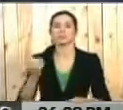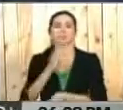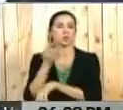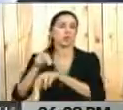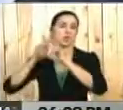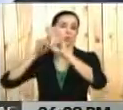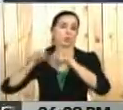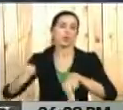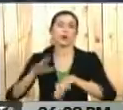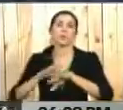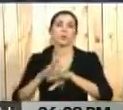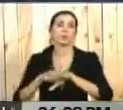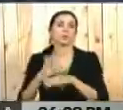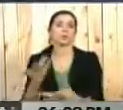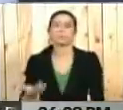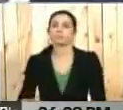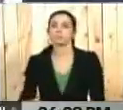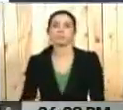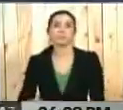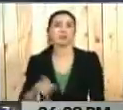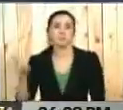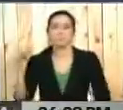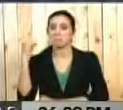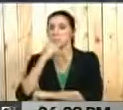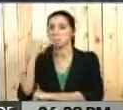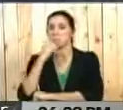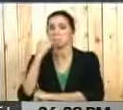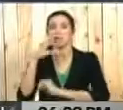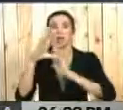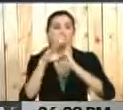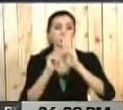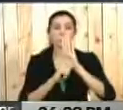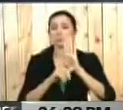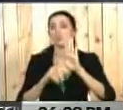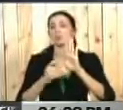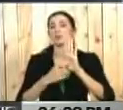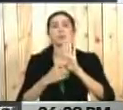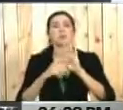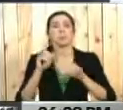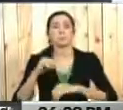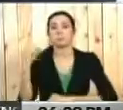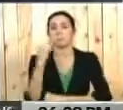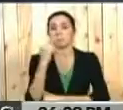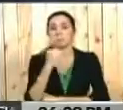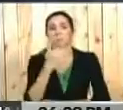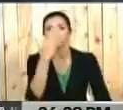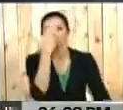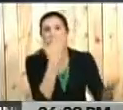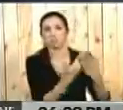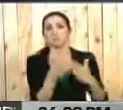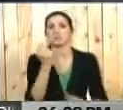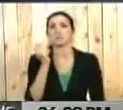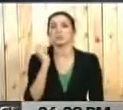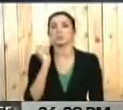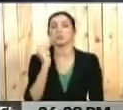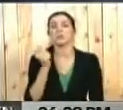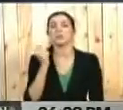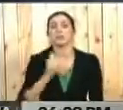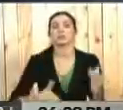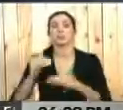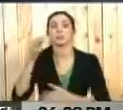Asamblea Nacional por virtud del desacato a la Constitución y al propio Tribunal Supremo de